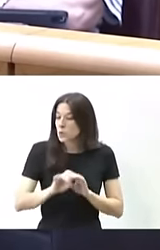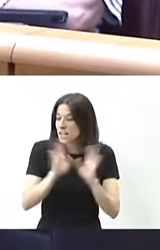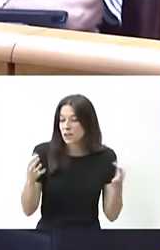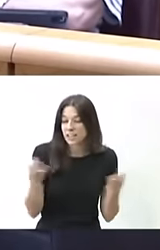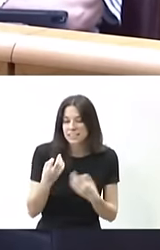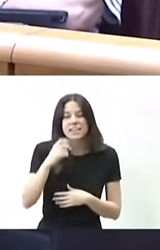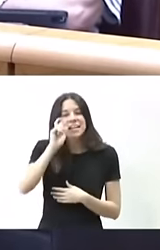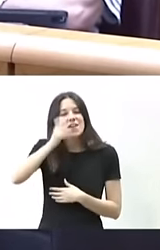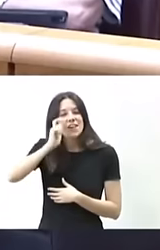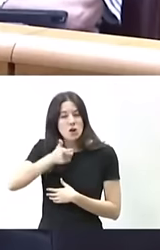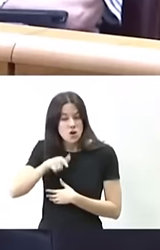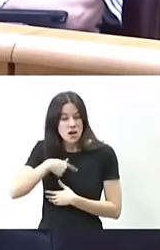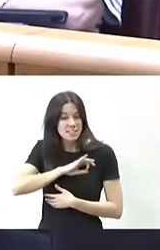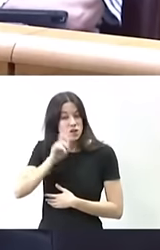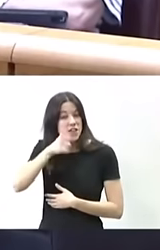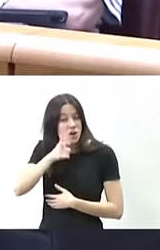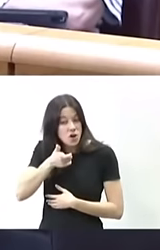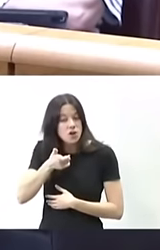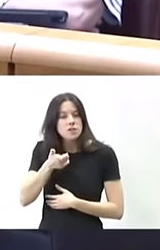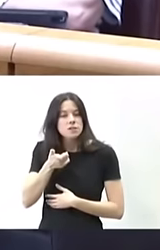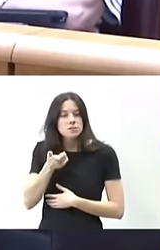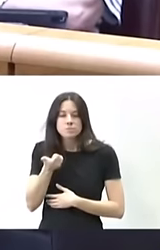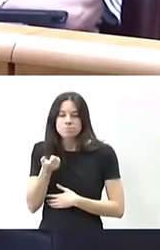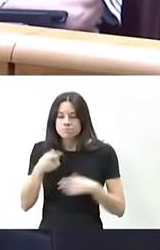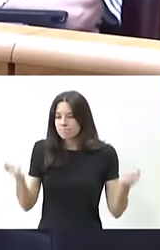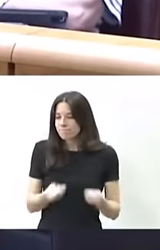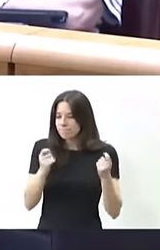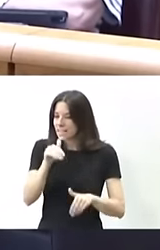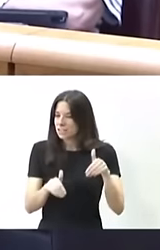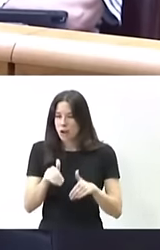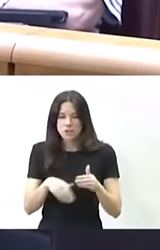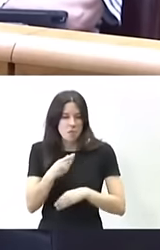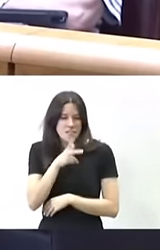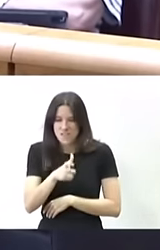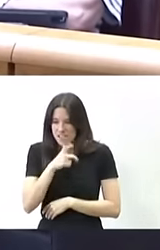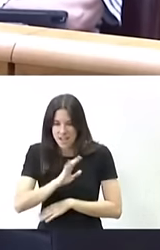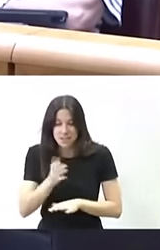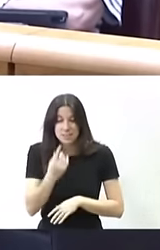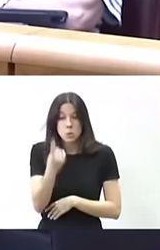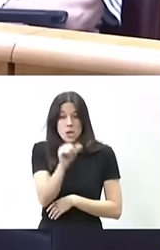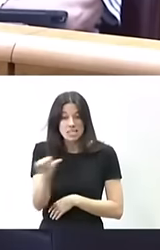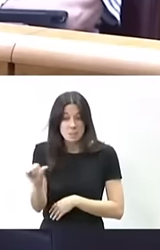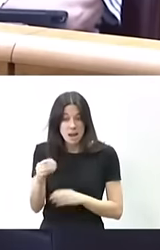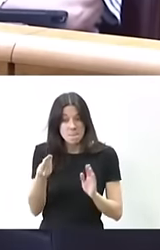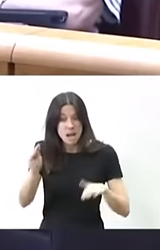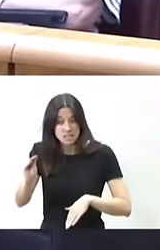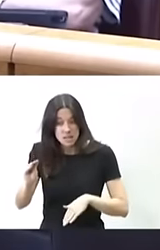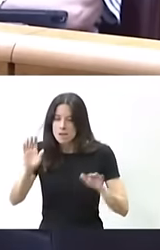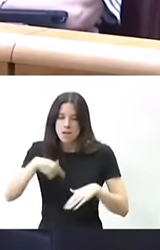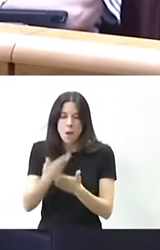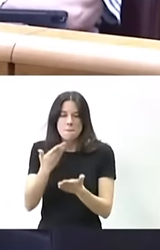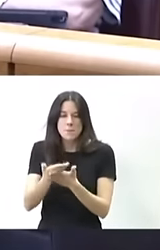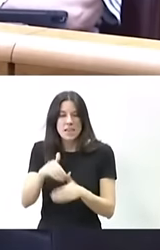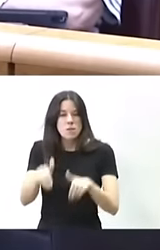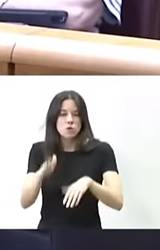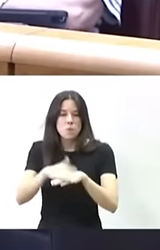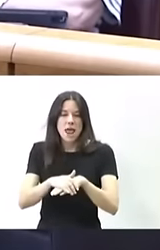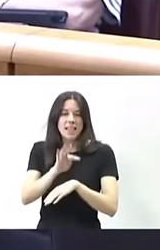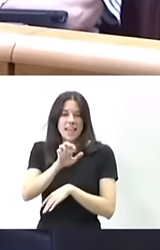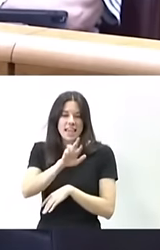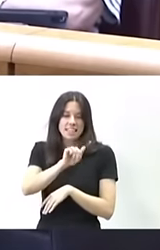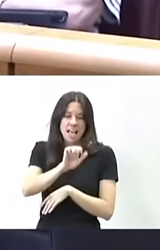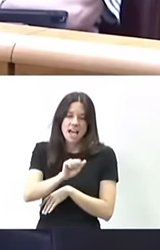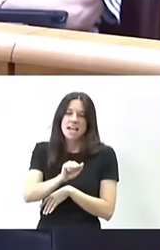Feijóo se le dan muy mal las campañas electorales. Vamos, que si dura una semana más, le veo pidiendo el voto para Teresa Rivera y para el Partido